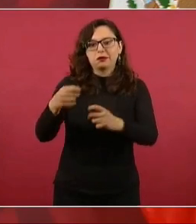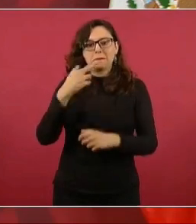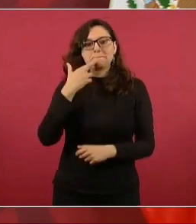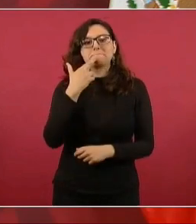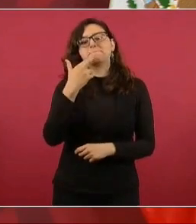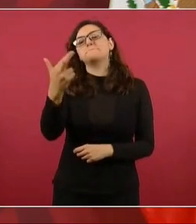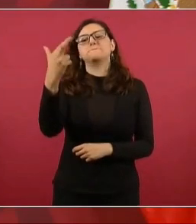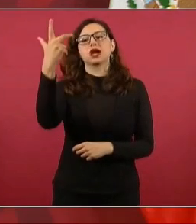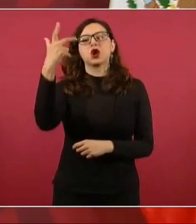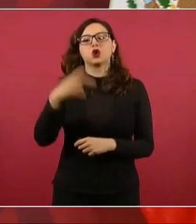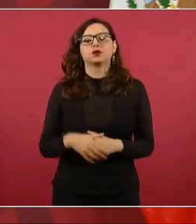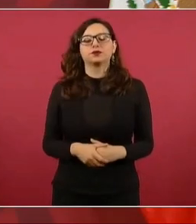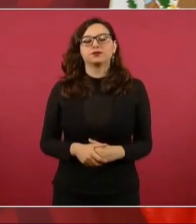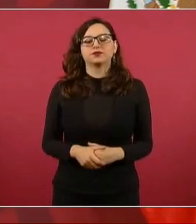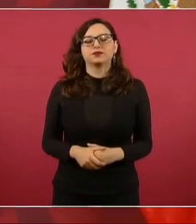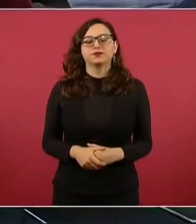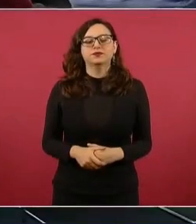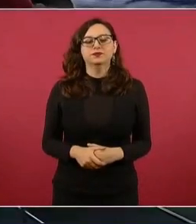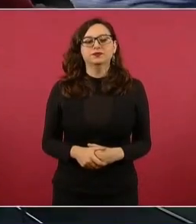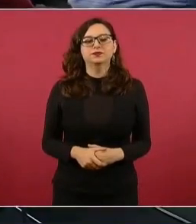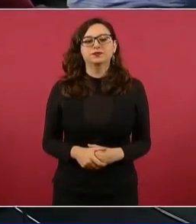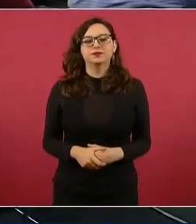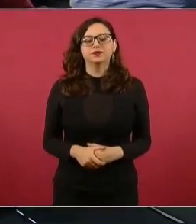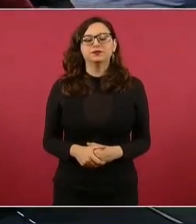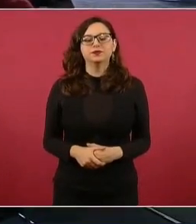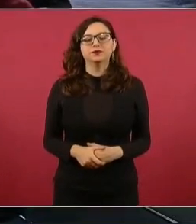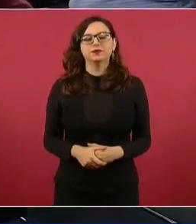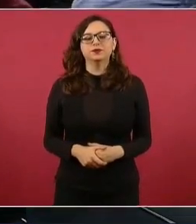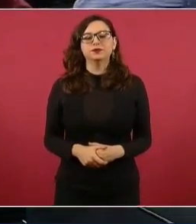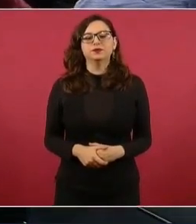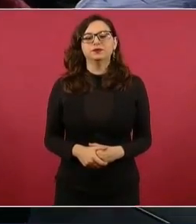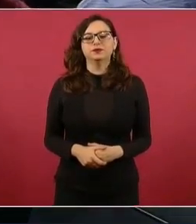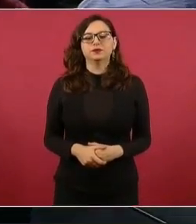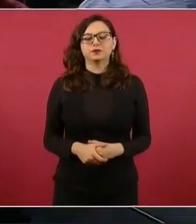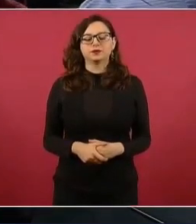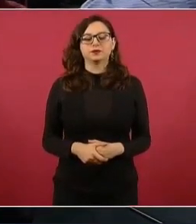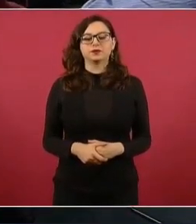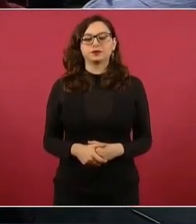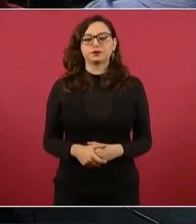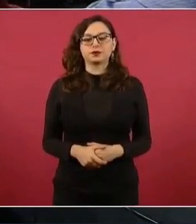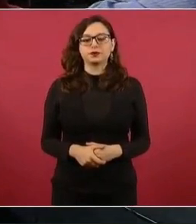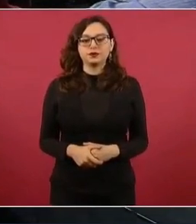dejar. Por eso a veces, aunque yo